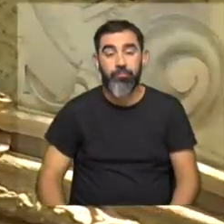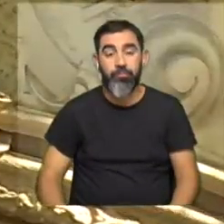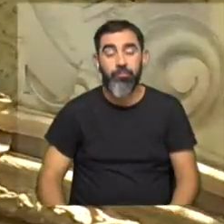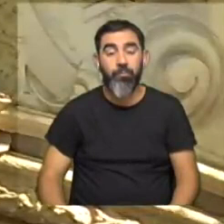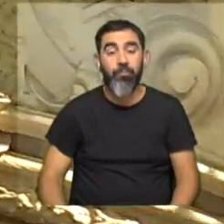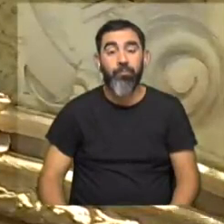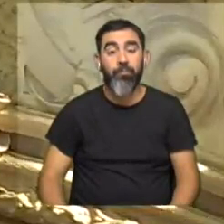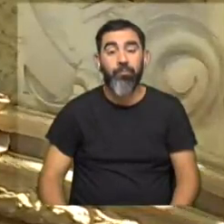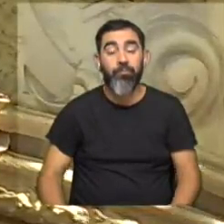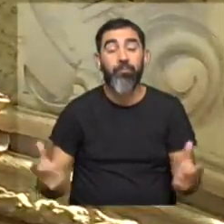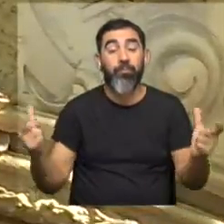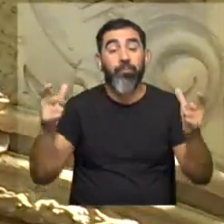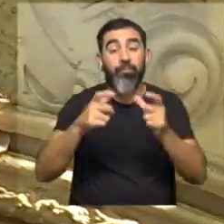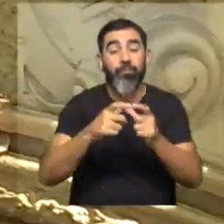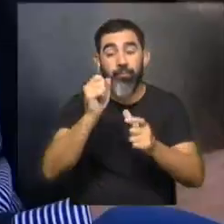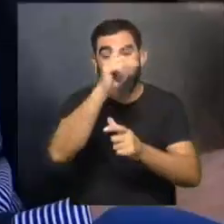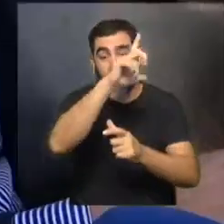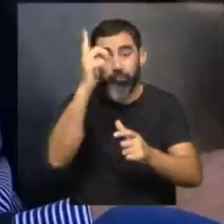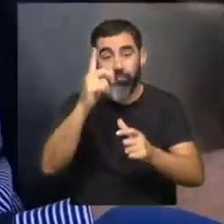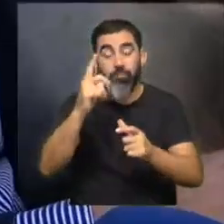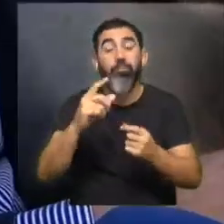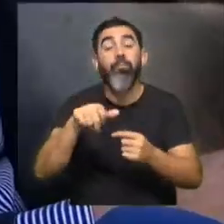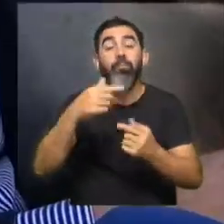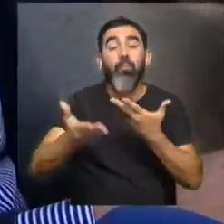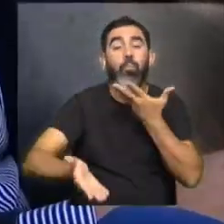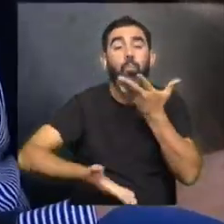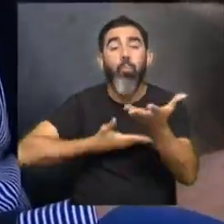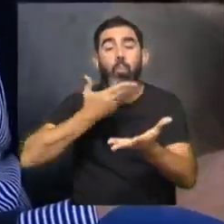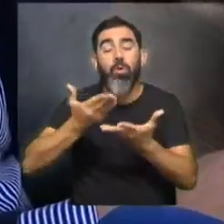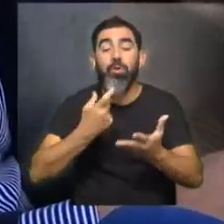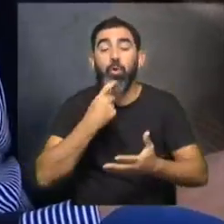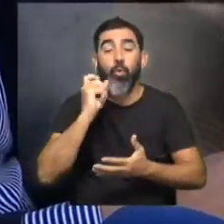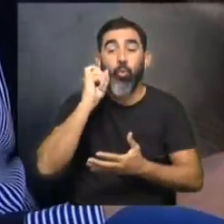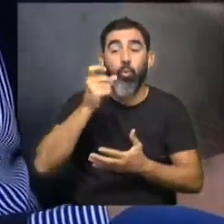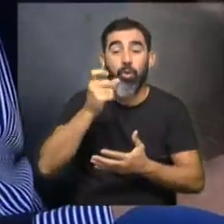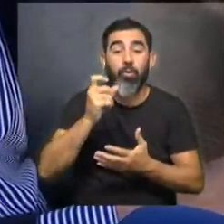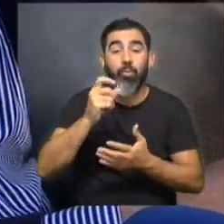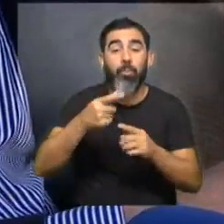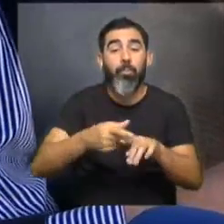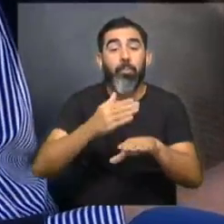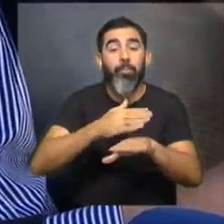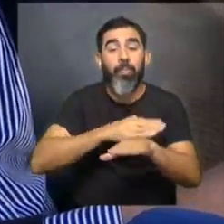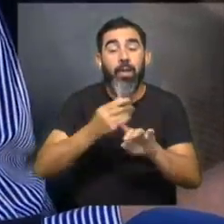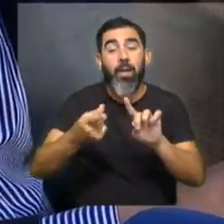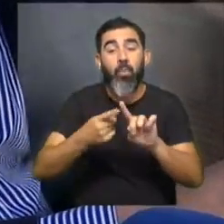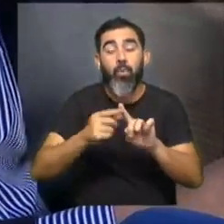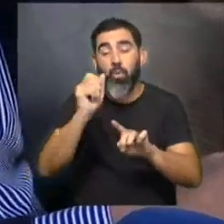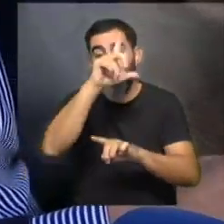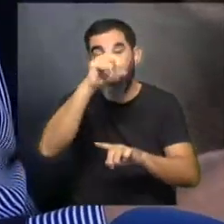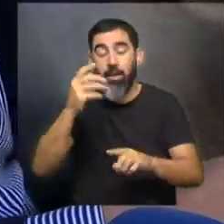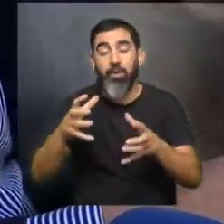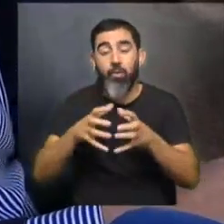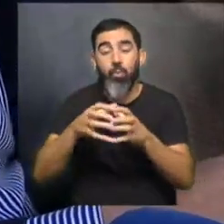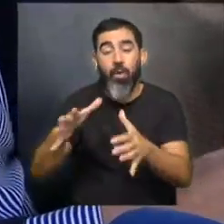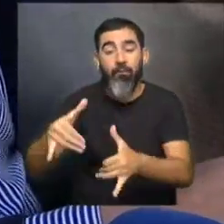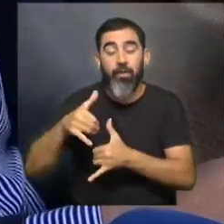a Pablo Mieres. El encuentro con el mandatario se produce tras la molestia generada en filas coloradas por el preacuerdo entre Lacalle Pou y Cabildo Abierto